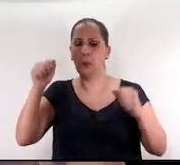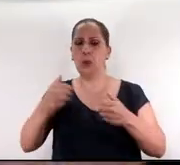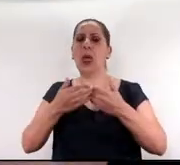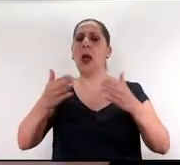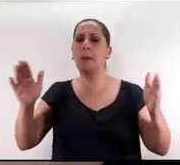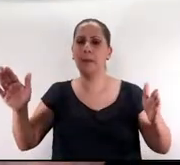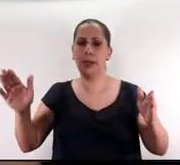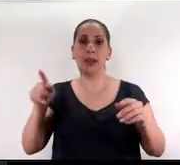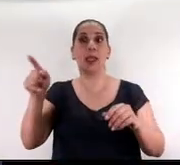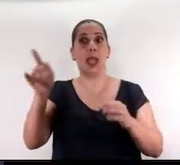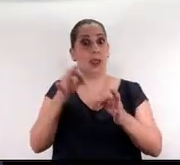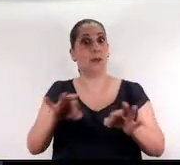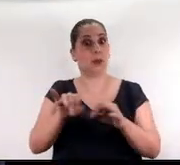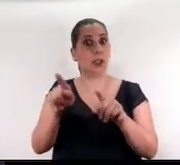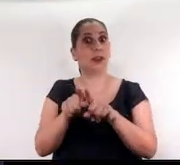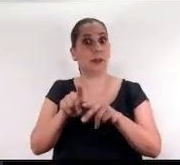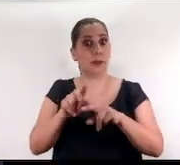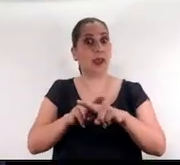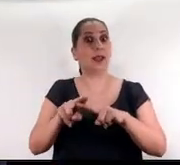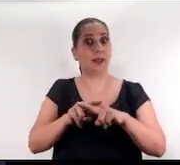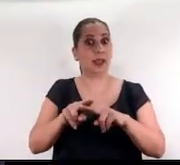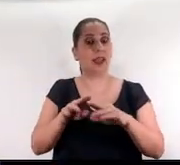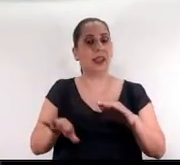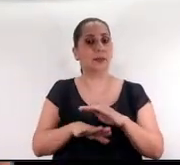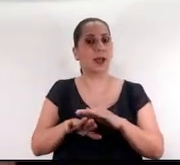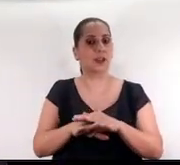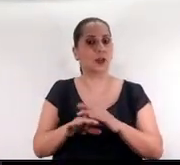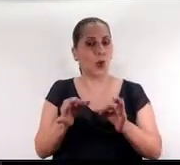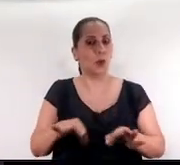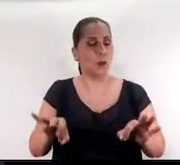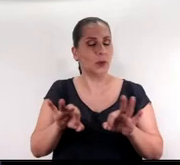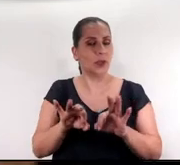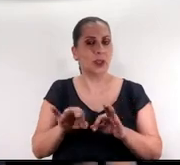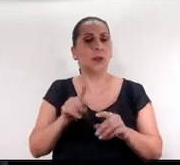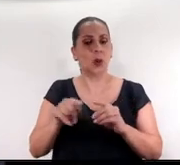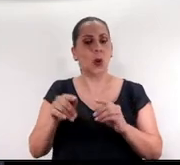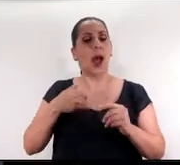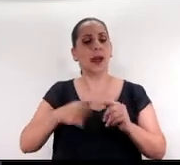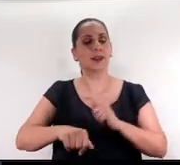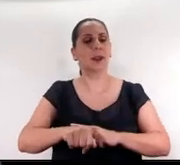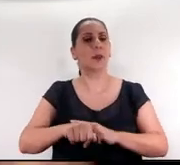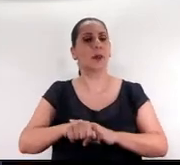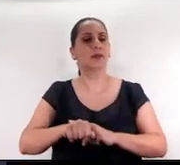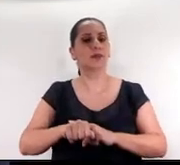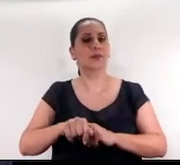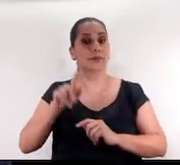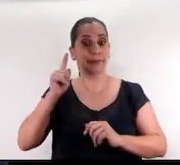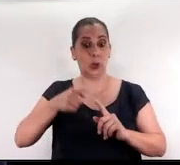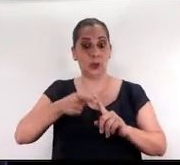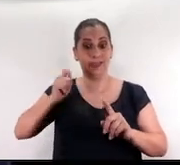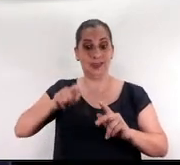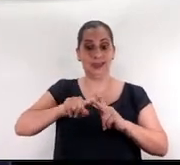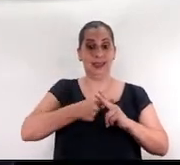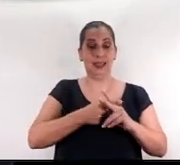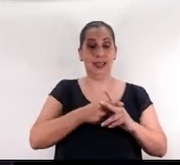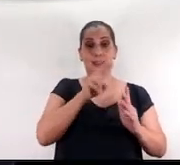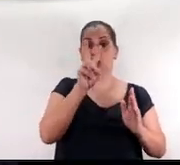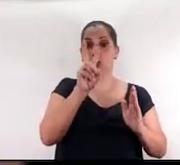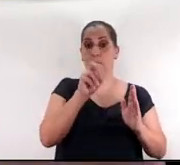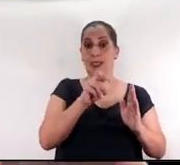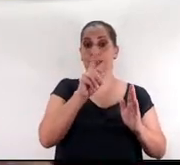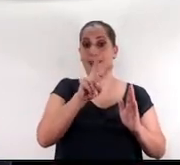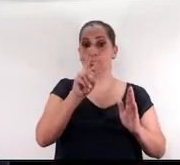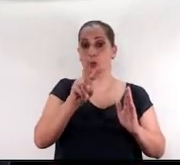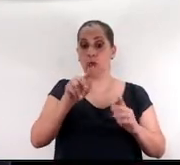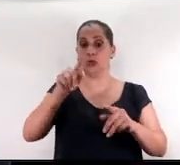tema del tren va a ser esencial. Pero digamos que tenemos tiempo. Para eso hay que empezar desde el 2022 al 2026,